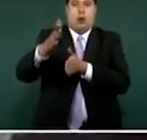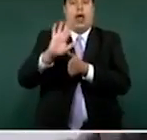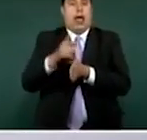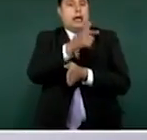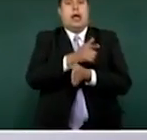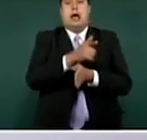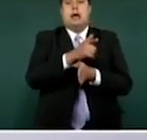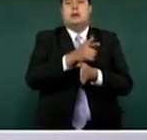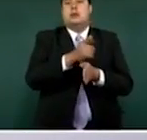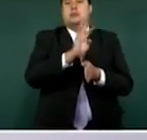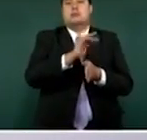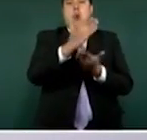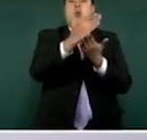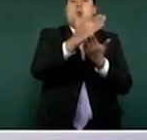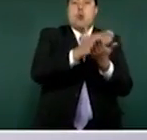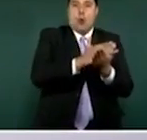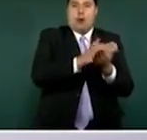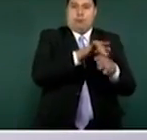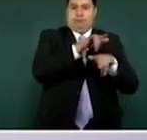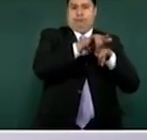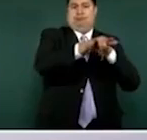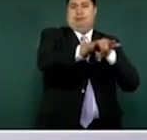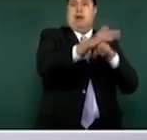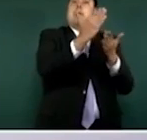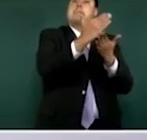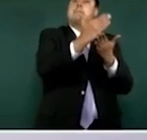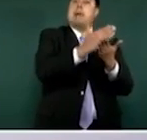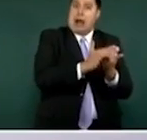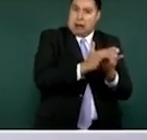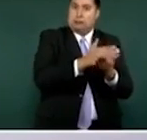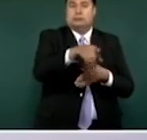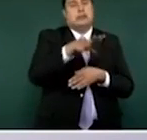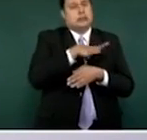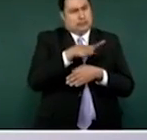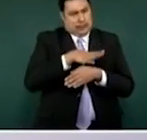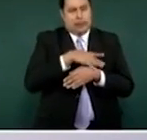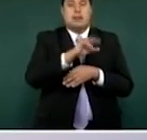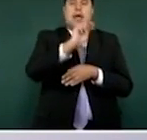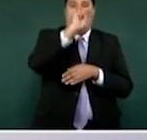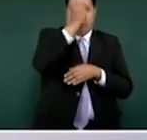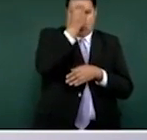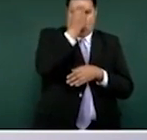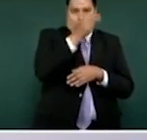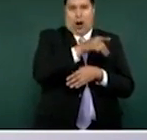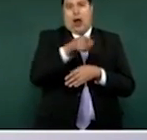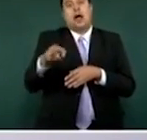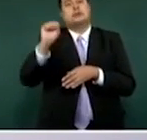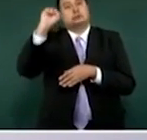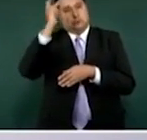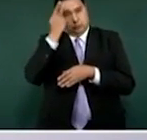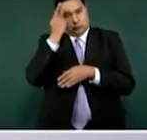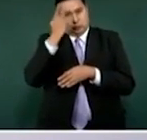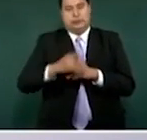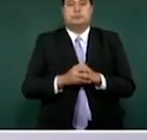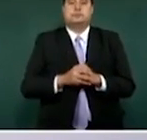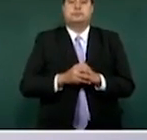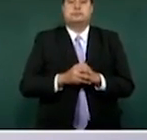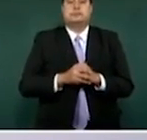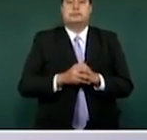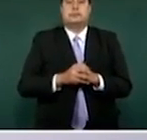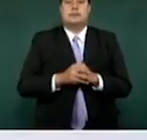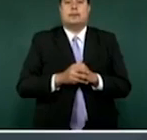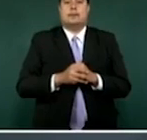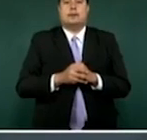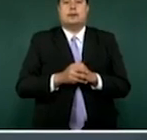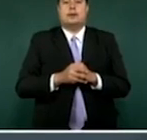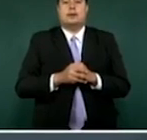tráfico pesado en la carretera 57 en el tráfico local de Matehuala hacia San Luis Potosí. De